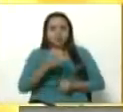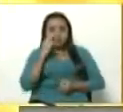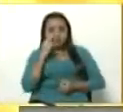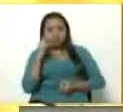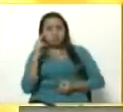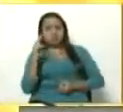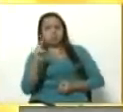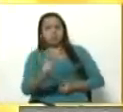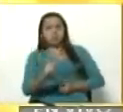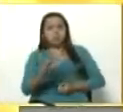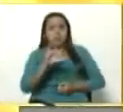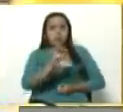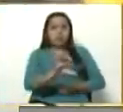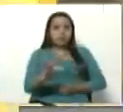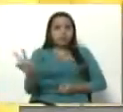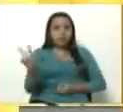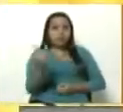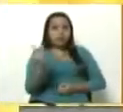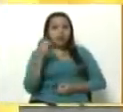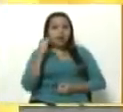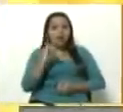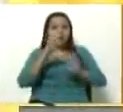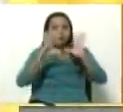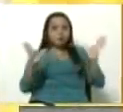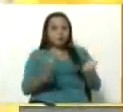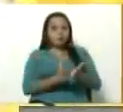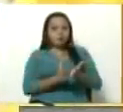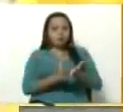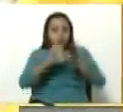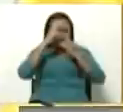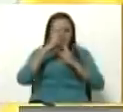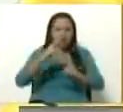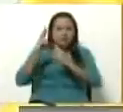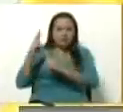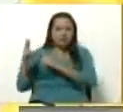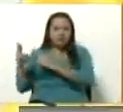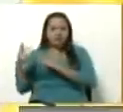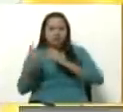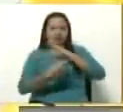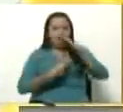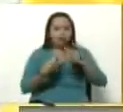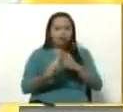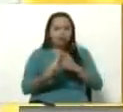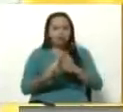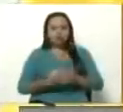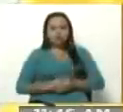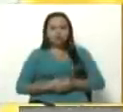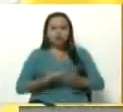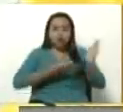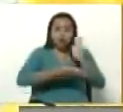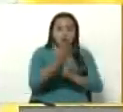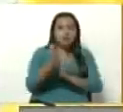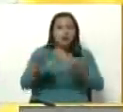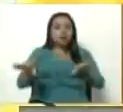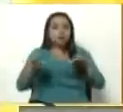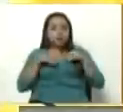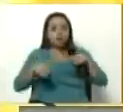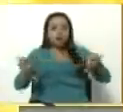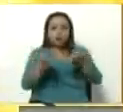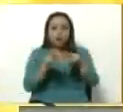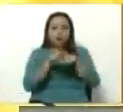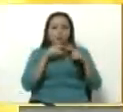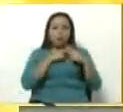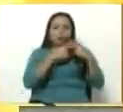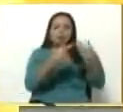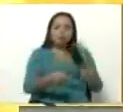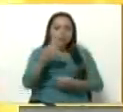el mundo, y respetábamos fielmente todos los resultados, y salíamos al reconocimiento de la